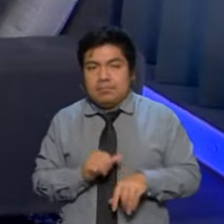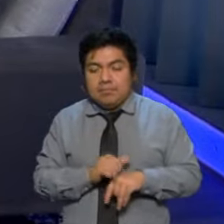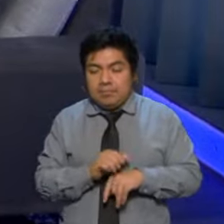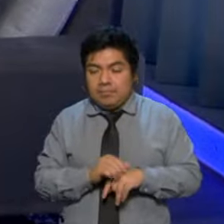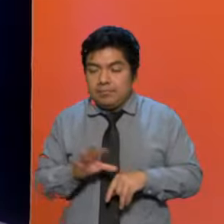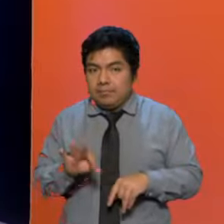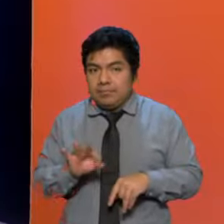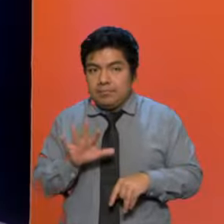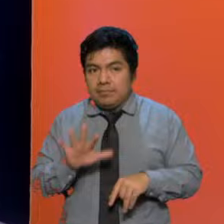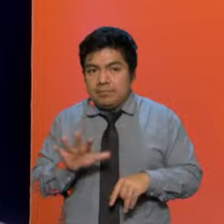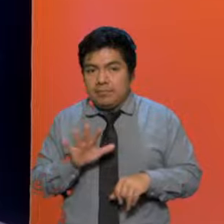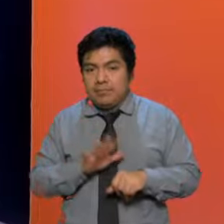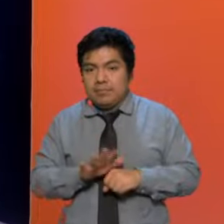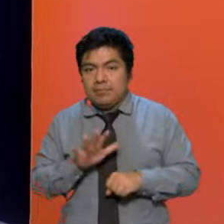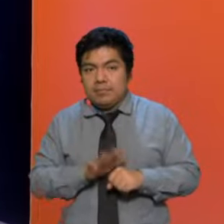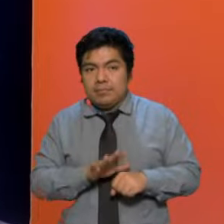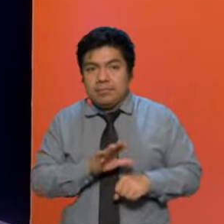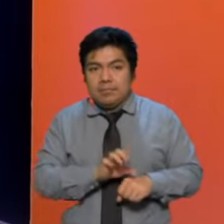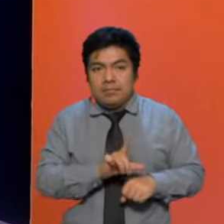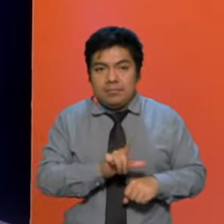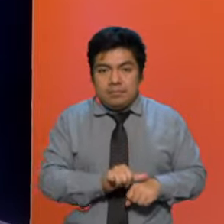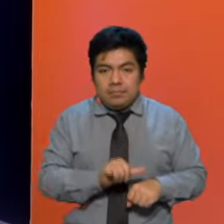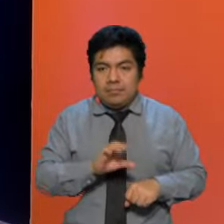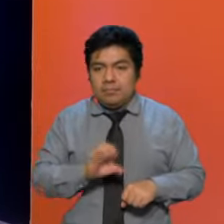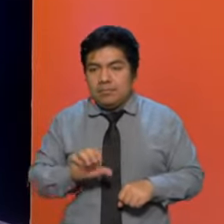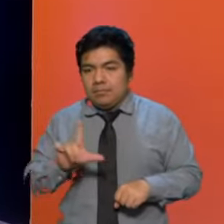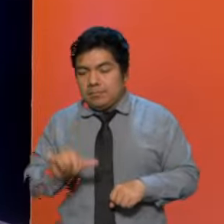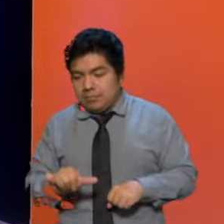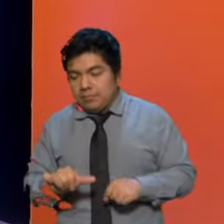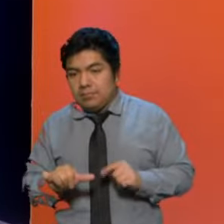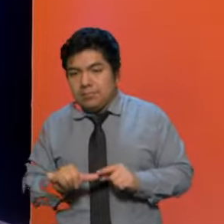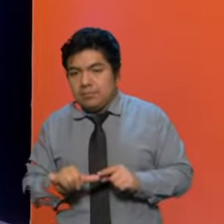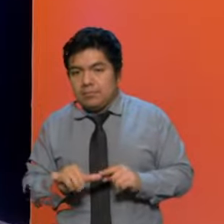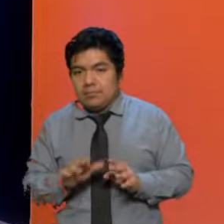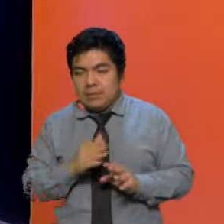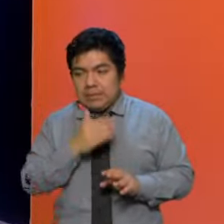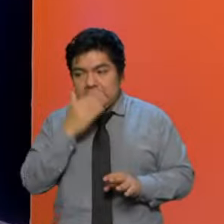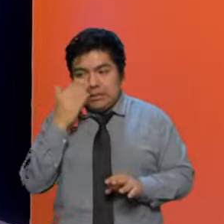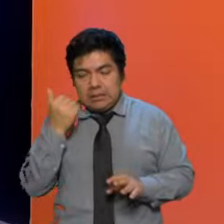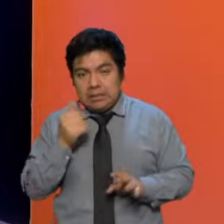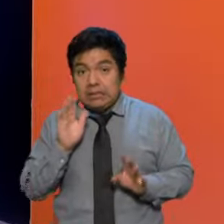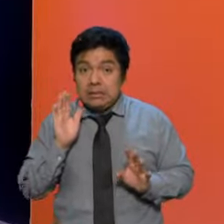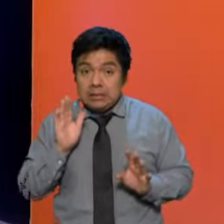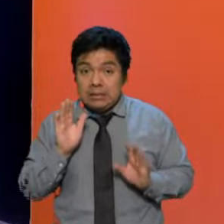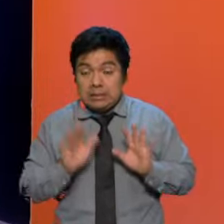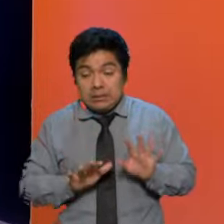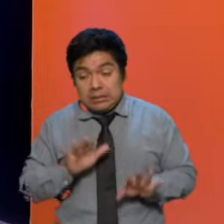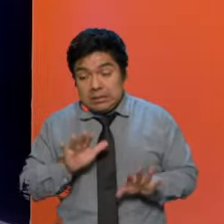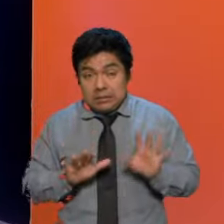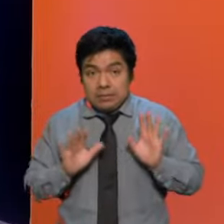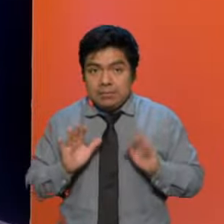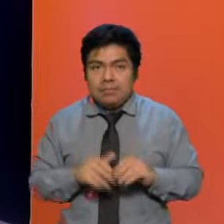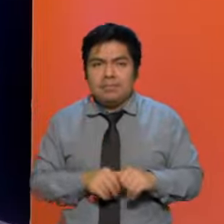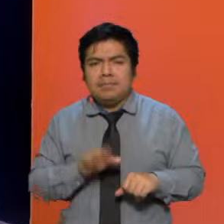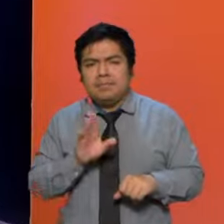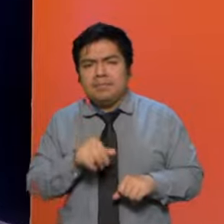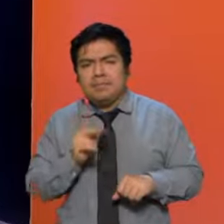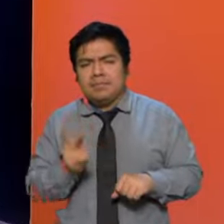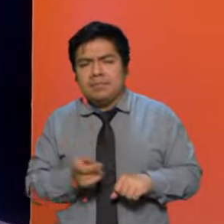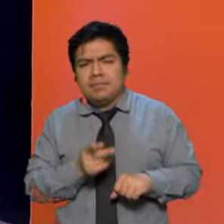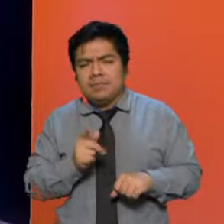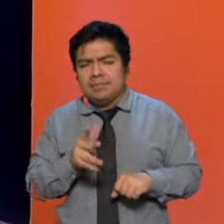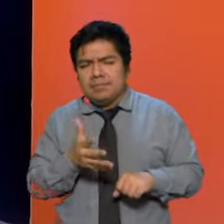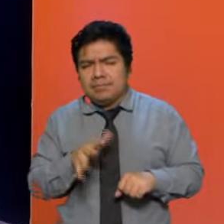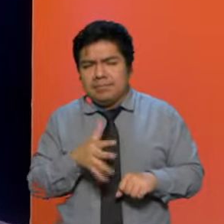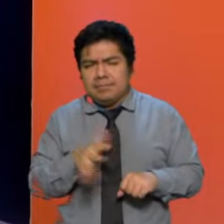cosas que piden mucho es que haya versión ella y ella, pero claro. Bueno, pues yo ahí sí ya no sé. Habla usted con por el momento. Oye, más